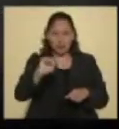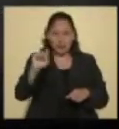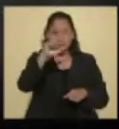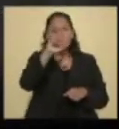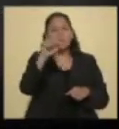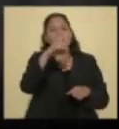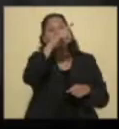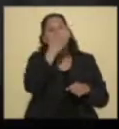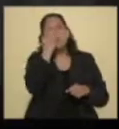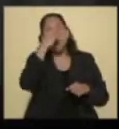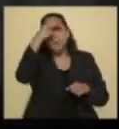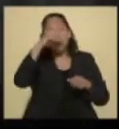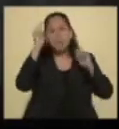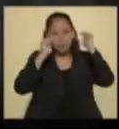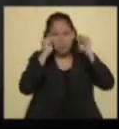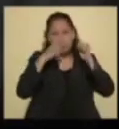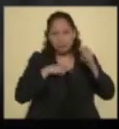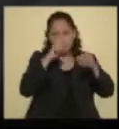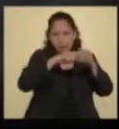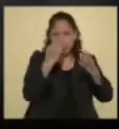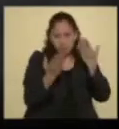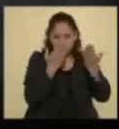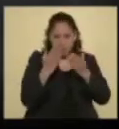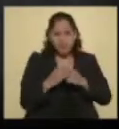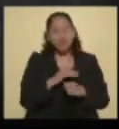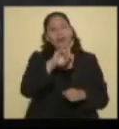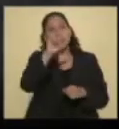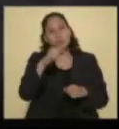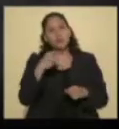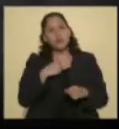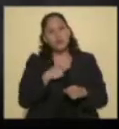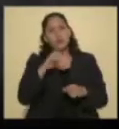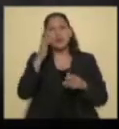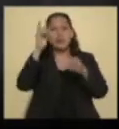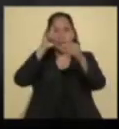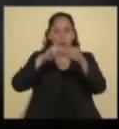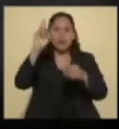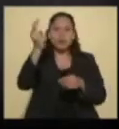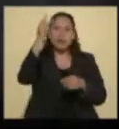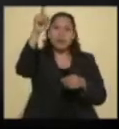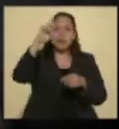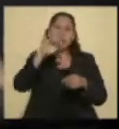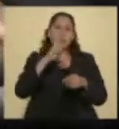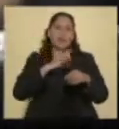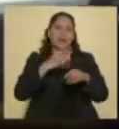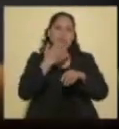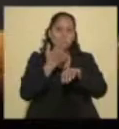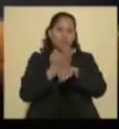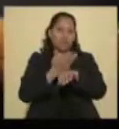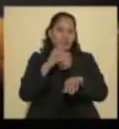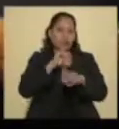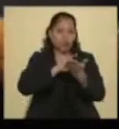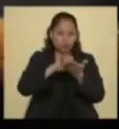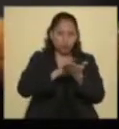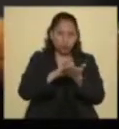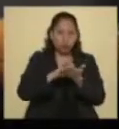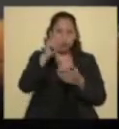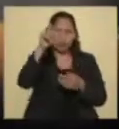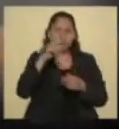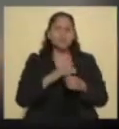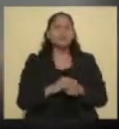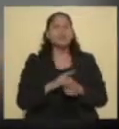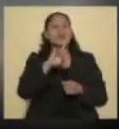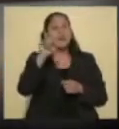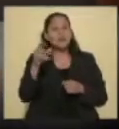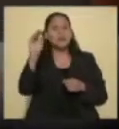Mexicana de Turismo. Luego tuve la oportunidad de irme a la Universidad de Cornell en Ithaca, Nueva York. Y aquí en México,